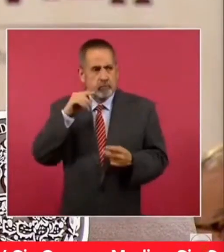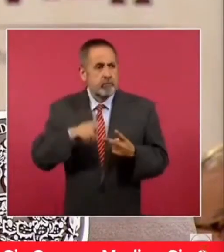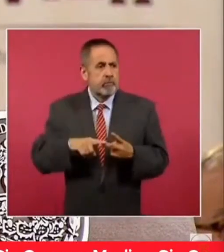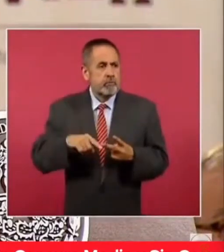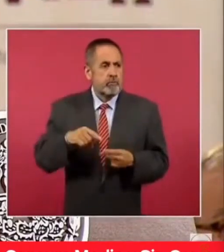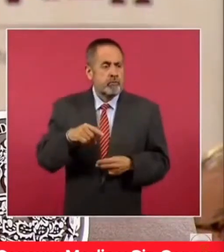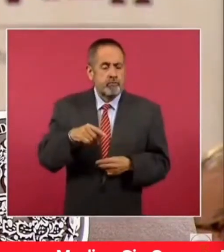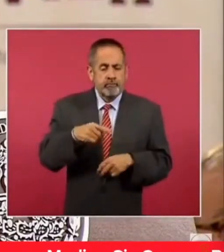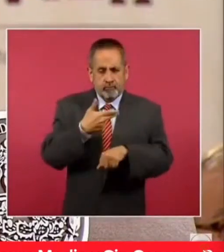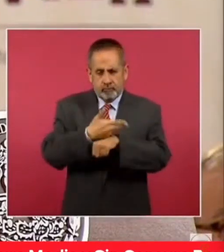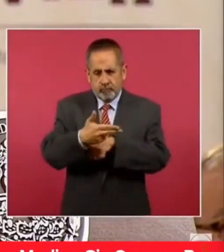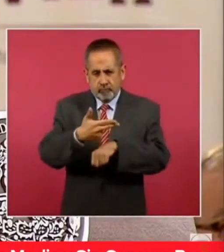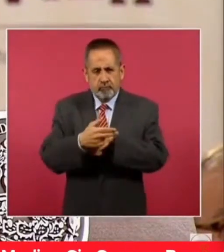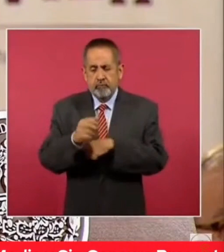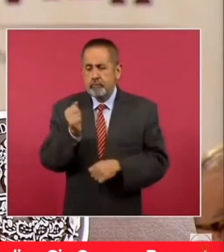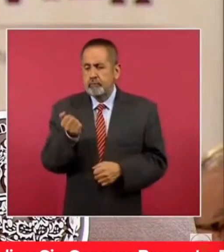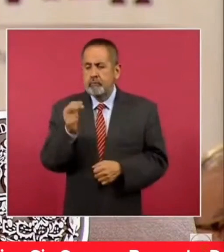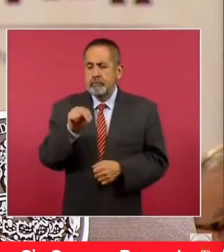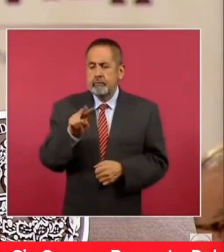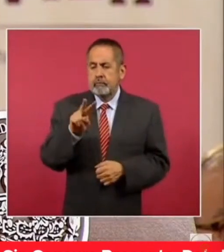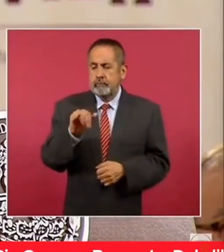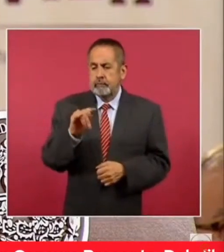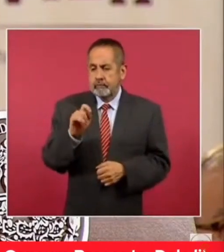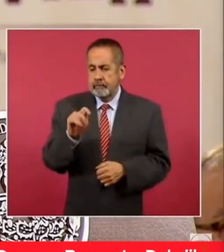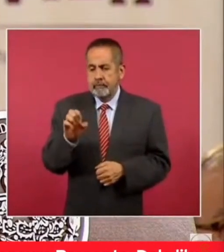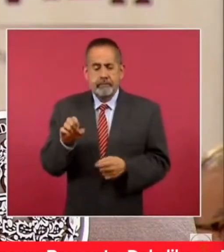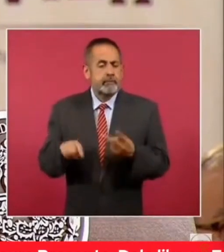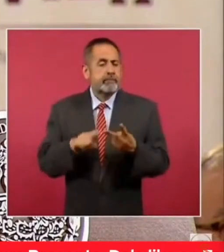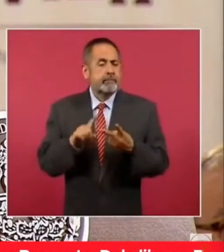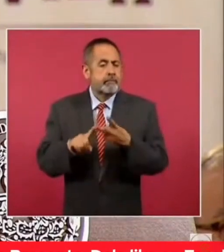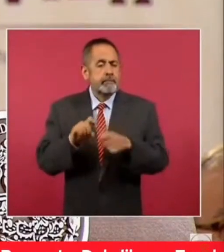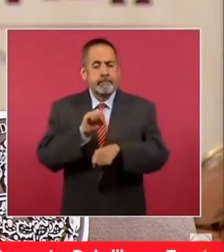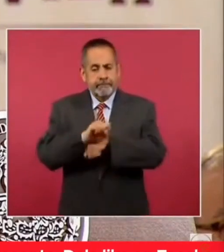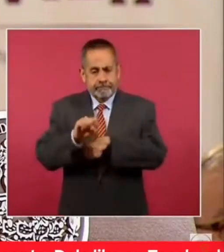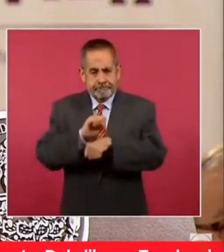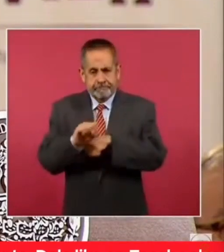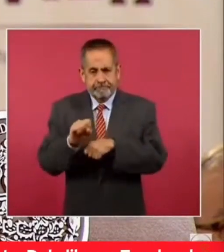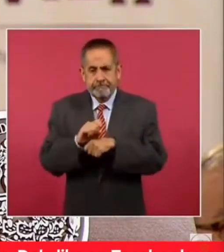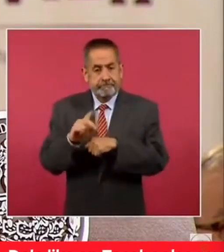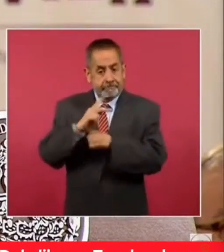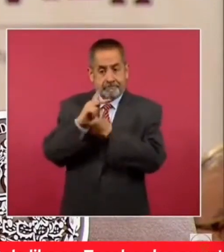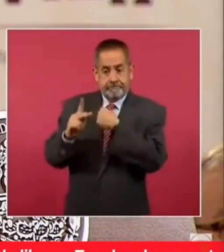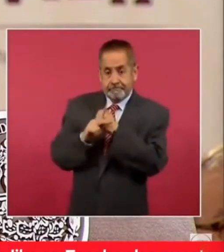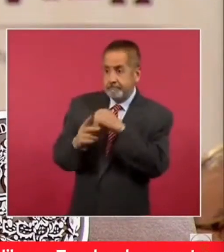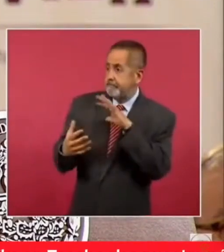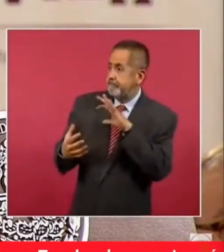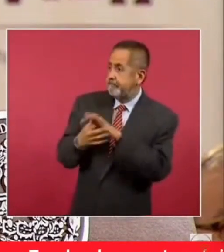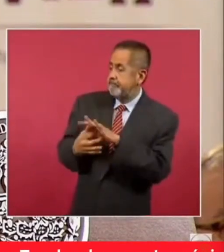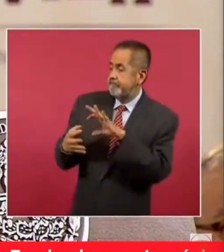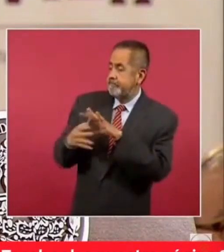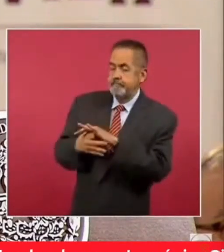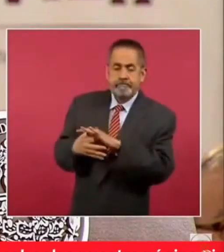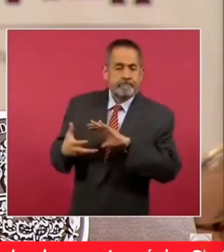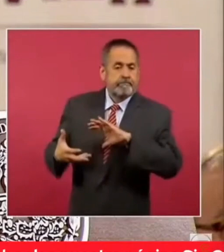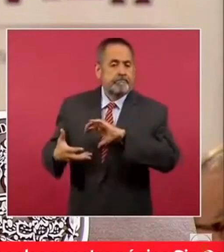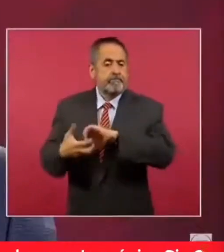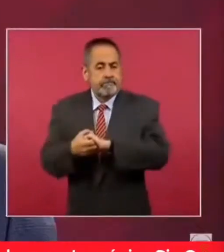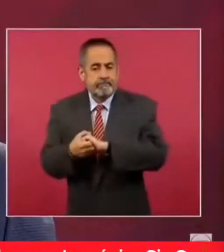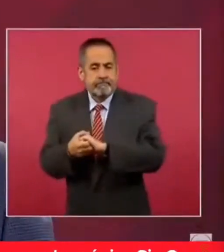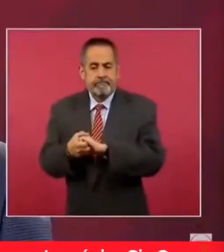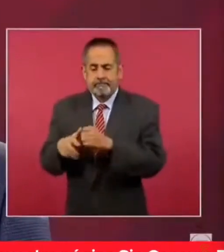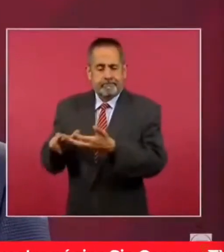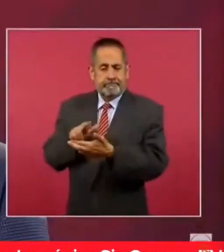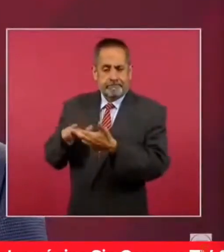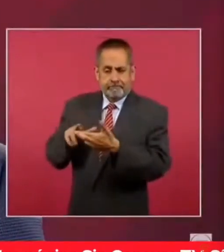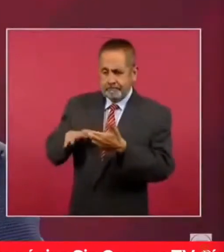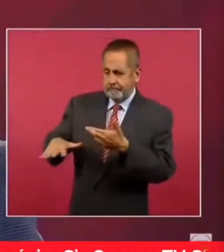Honduras, San Vicente y las Granadinas y El Salvador, entre otras, impulsando la estrategia de solidaridad regional